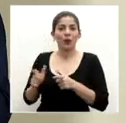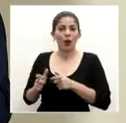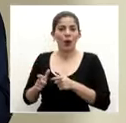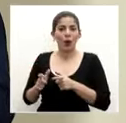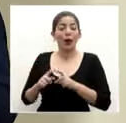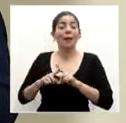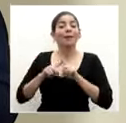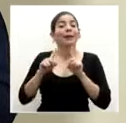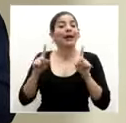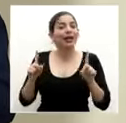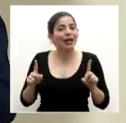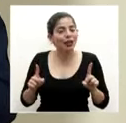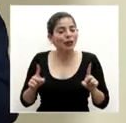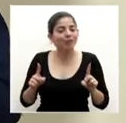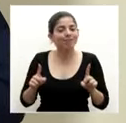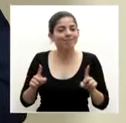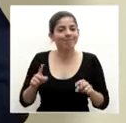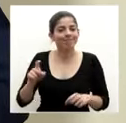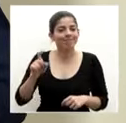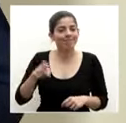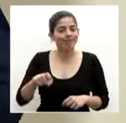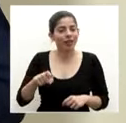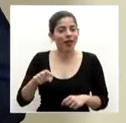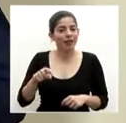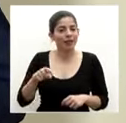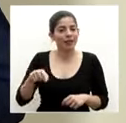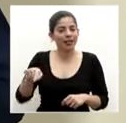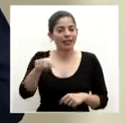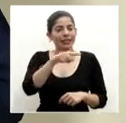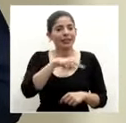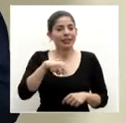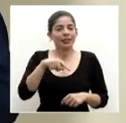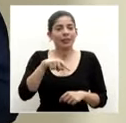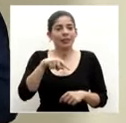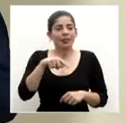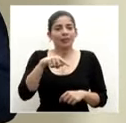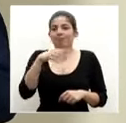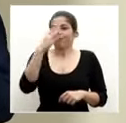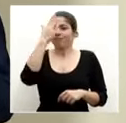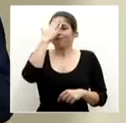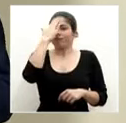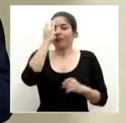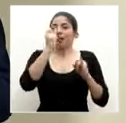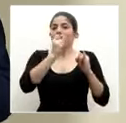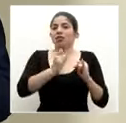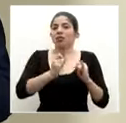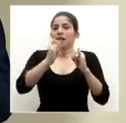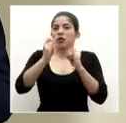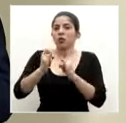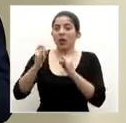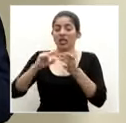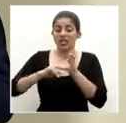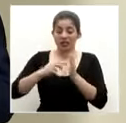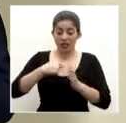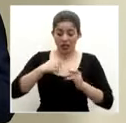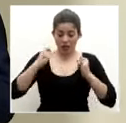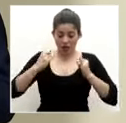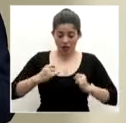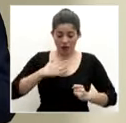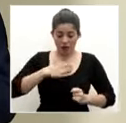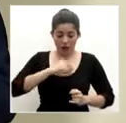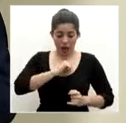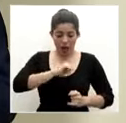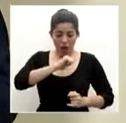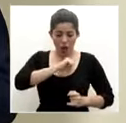Pero tenemos que tomar esto del punto de vista individual, o sea, el comportamiento individual de cada